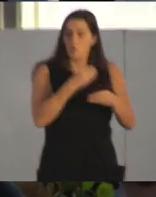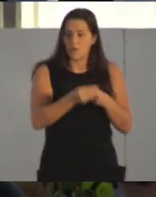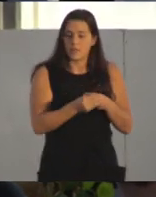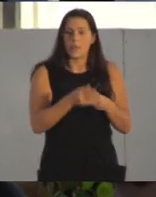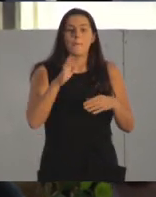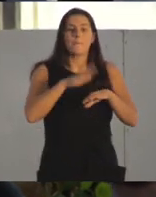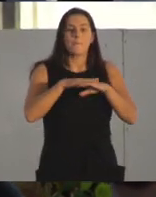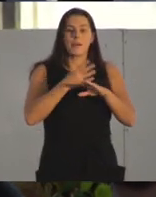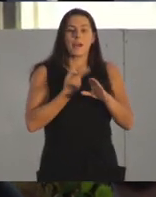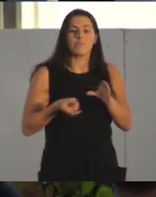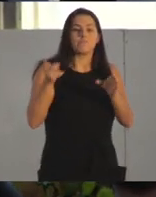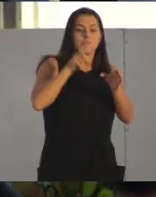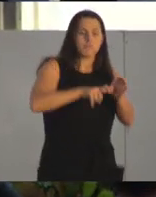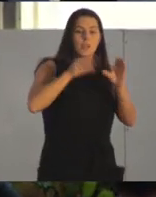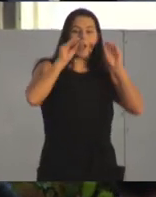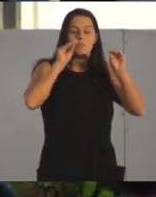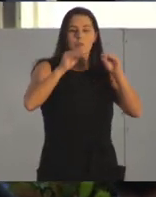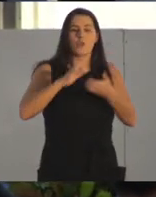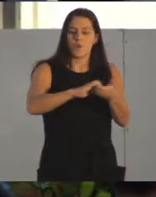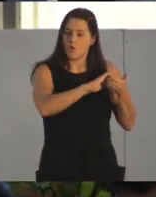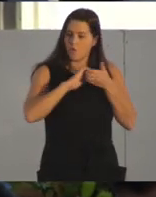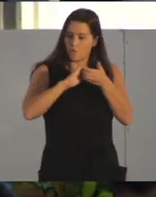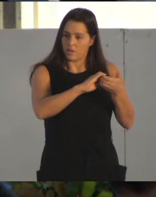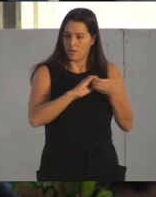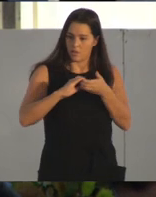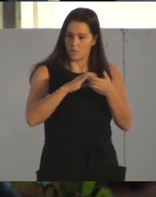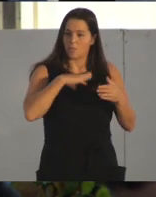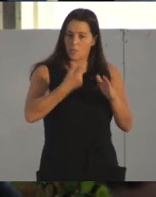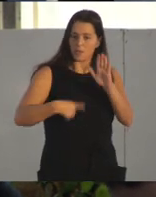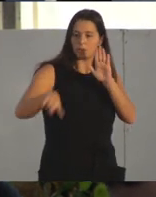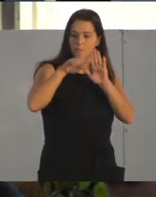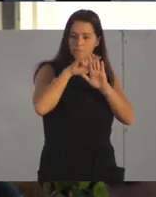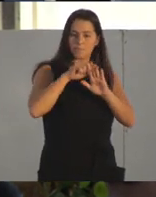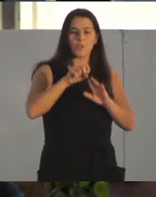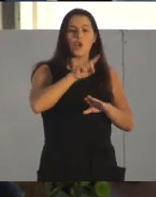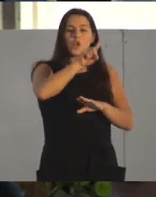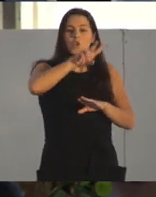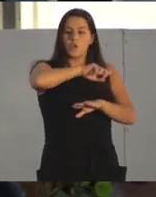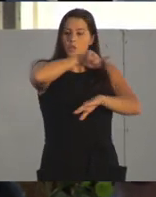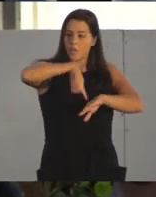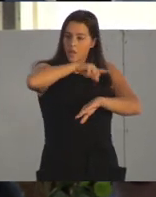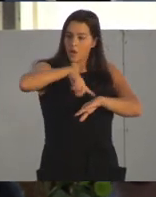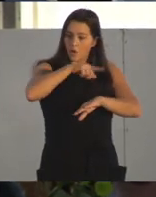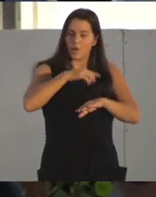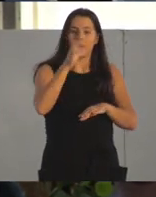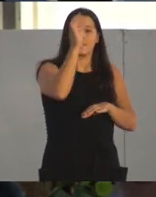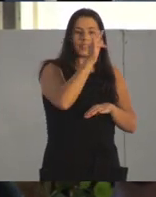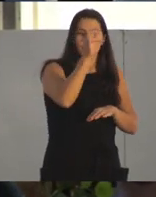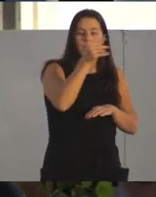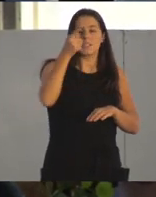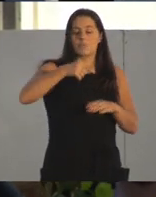Confederación. Esta formación tiene una duración de 12 horas lectivas teórico-prácticas,